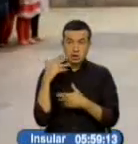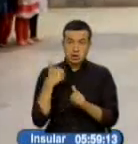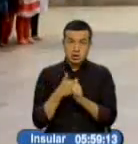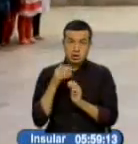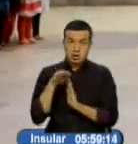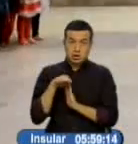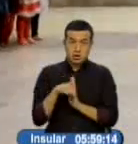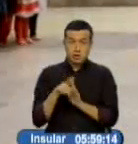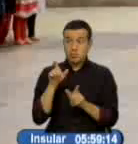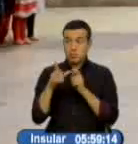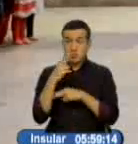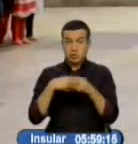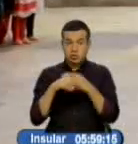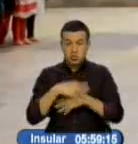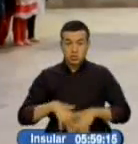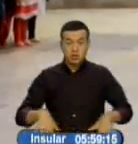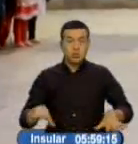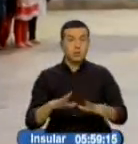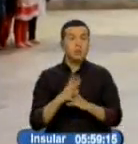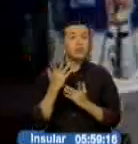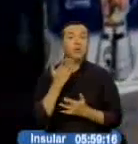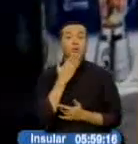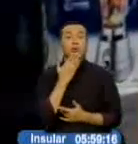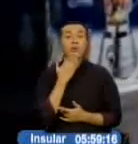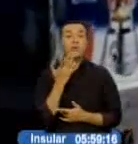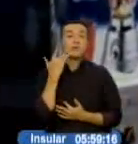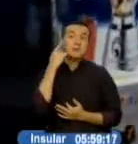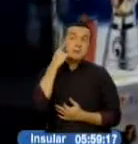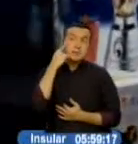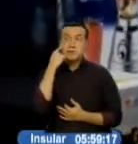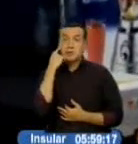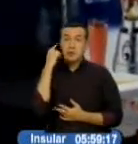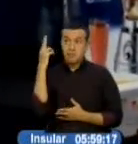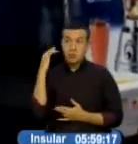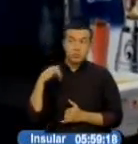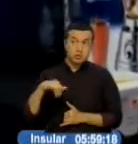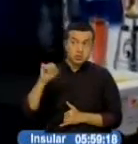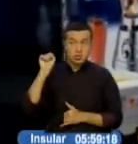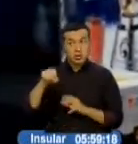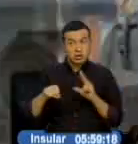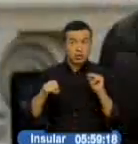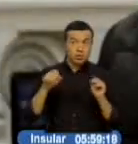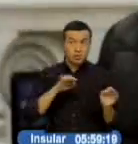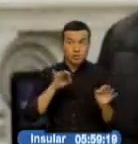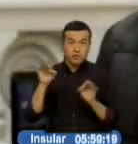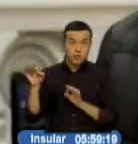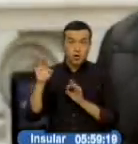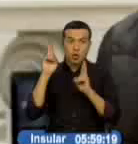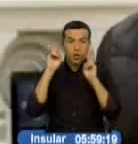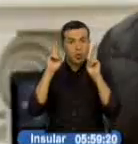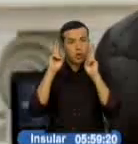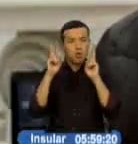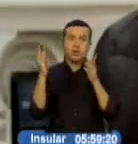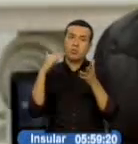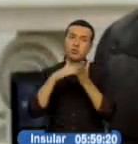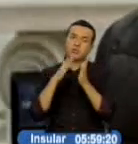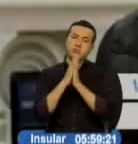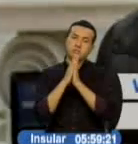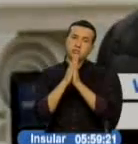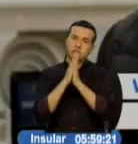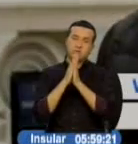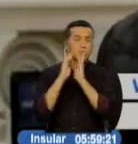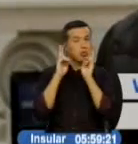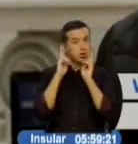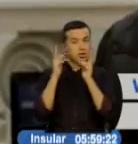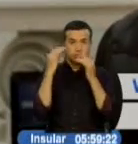beneficio, los comerciantes se hallan a la expectativa de saber si la canasta se amplía o no. Ojalá nos puedan renovar.